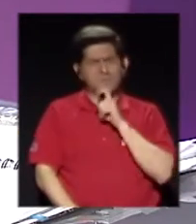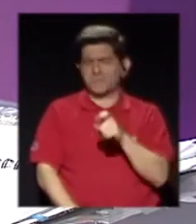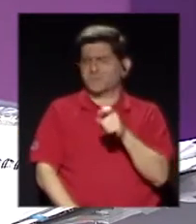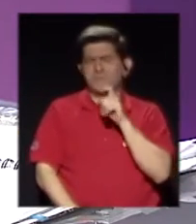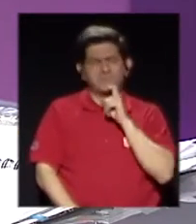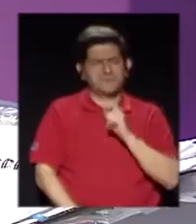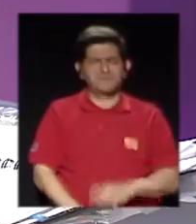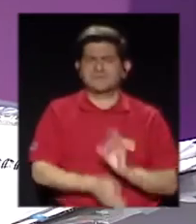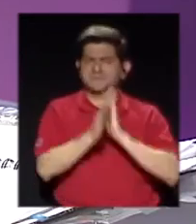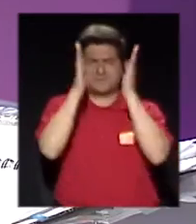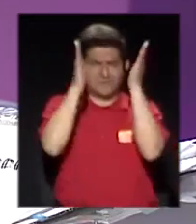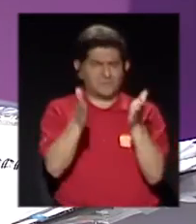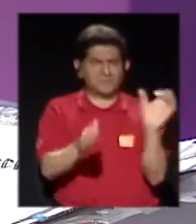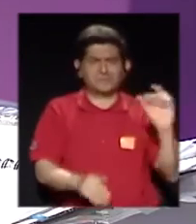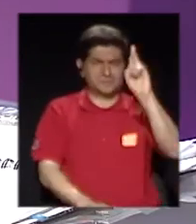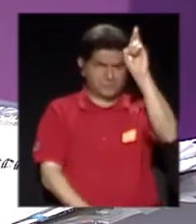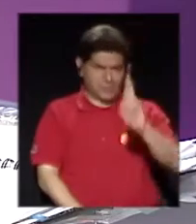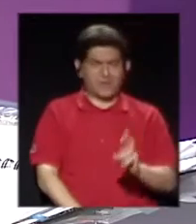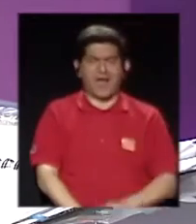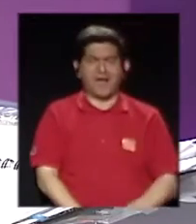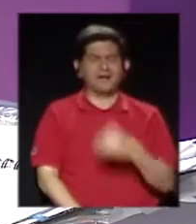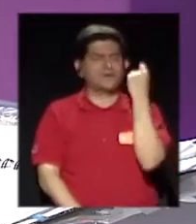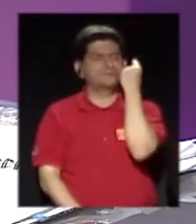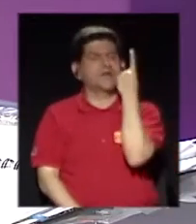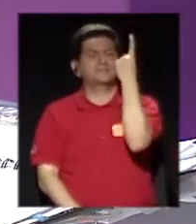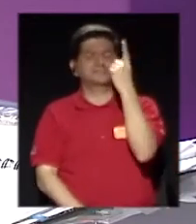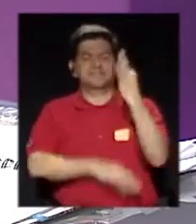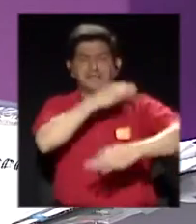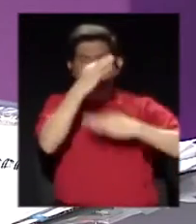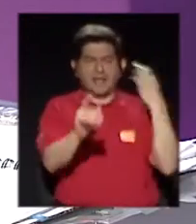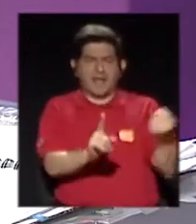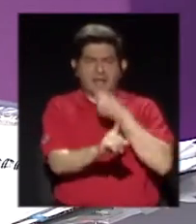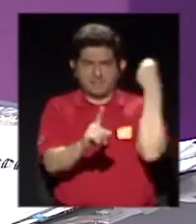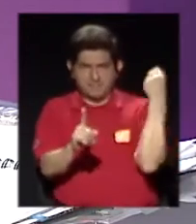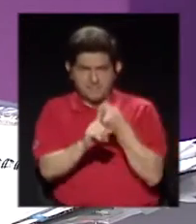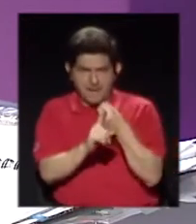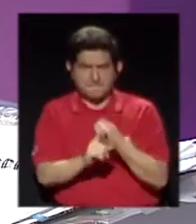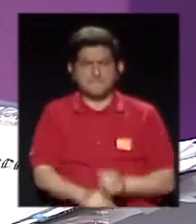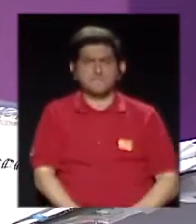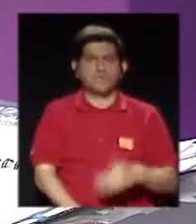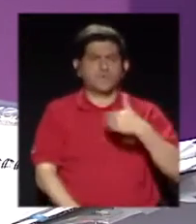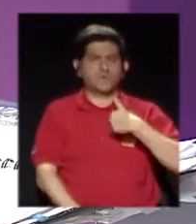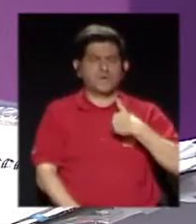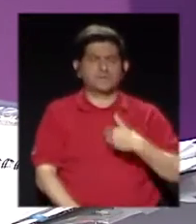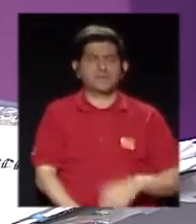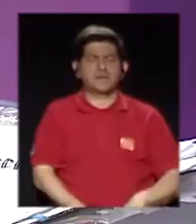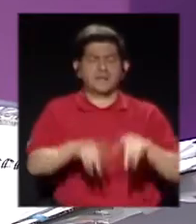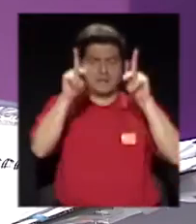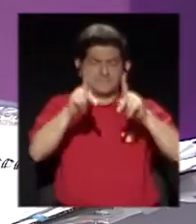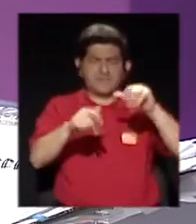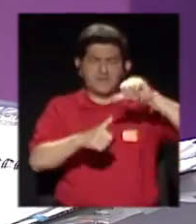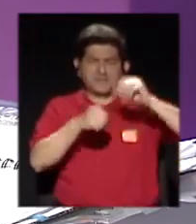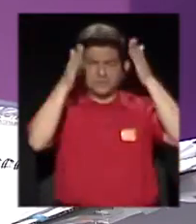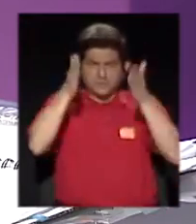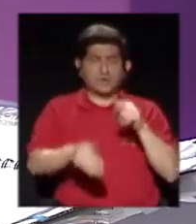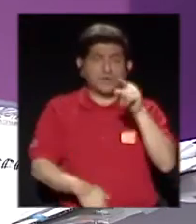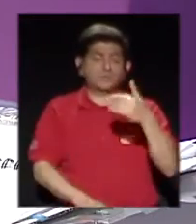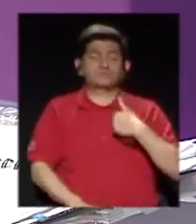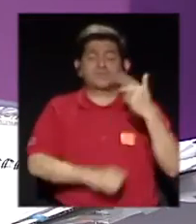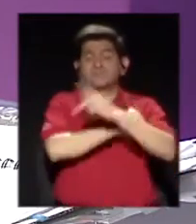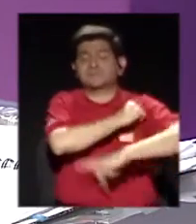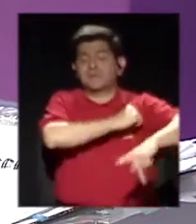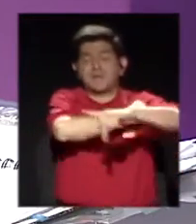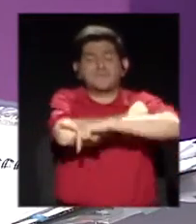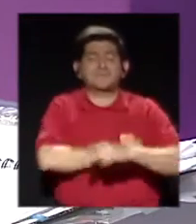para un funcionario costarricense entender el tipo de violencia del que viene un centroamericano cuando ustedes han tenido un